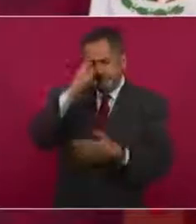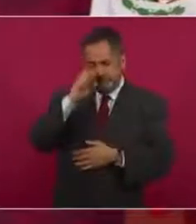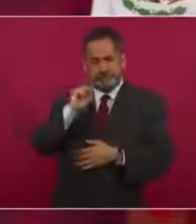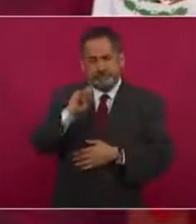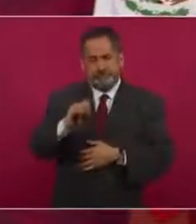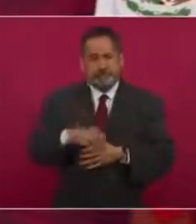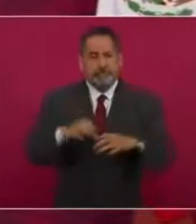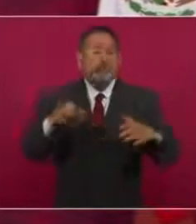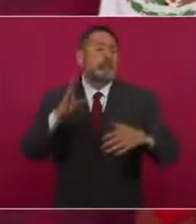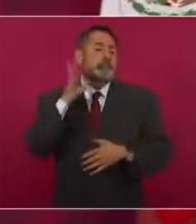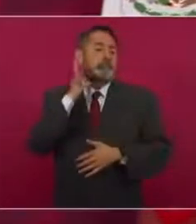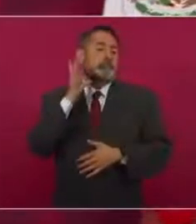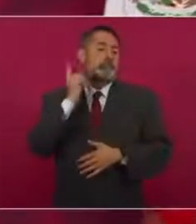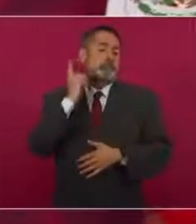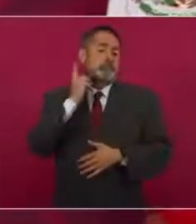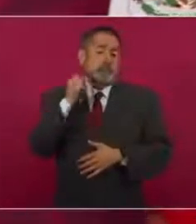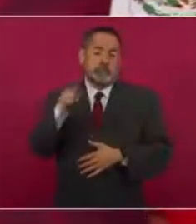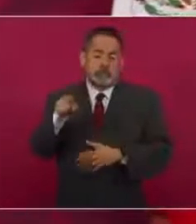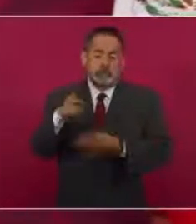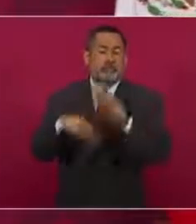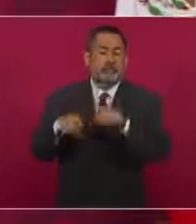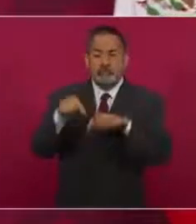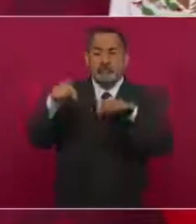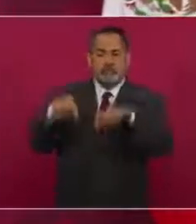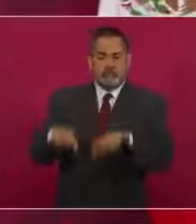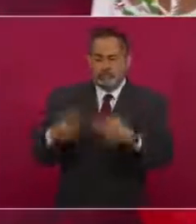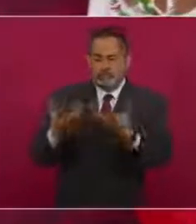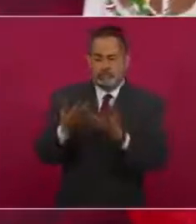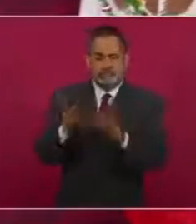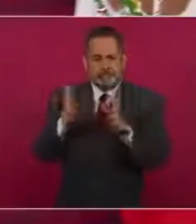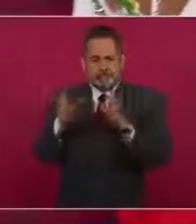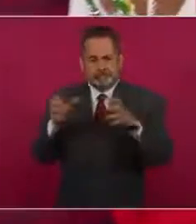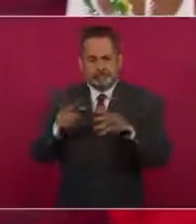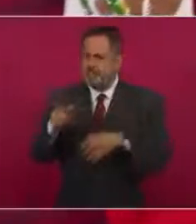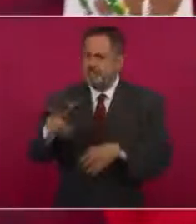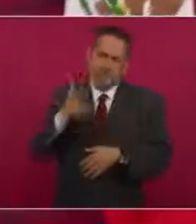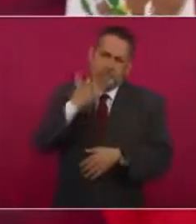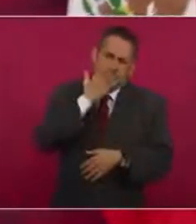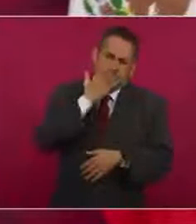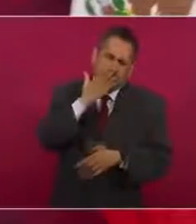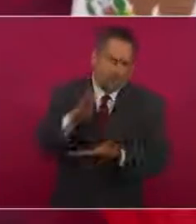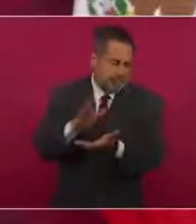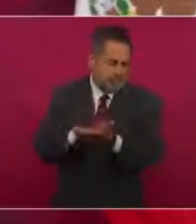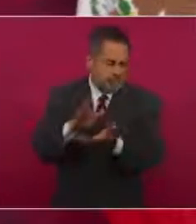Con la Cámara de Diputados. Van a venir porque la verdad se portaron muy bien